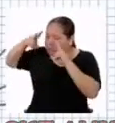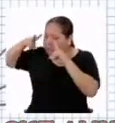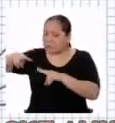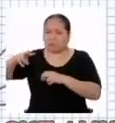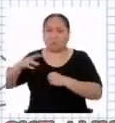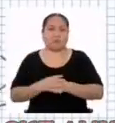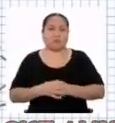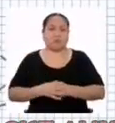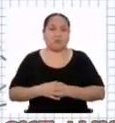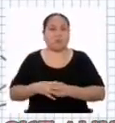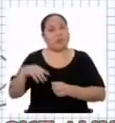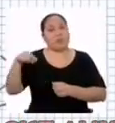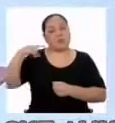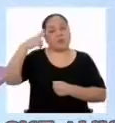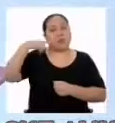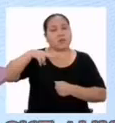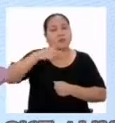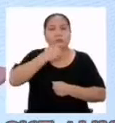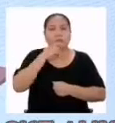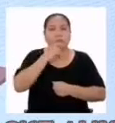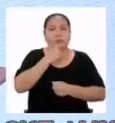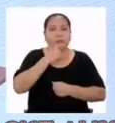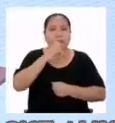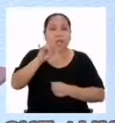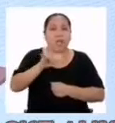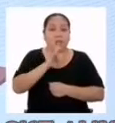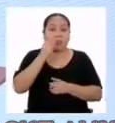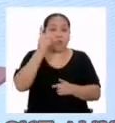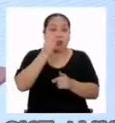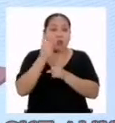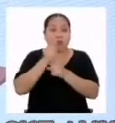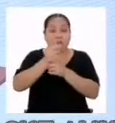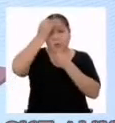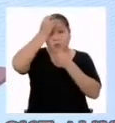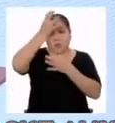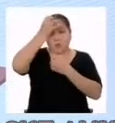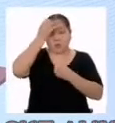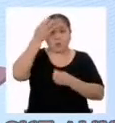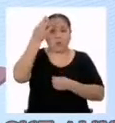Con todo esto me he dado cuenta de que el uso correcto de la información y la